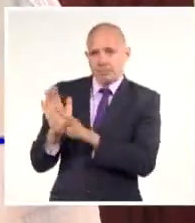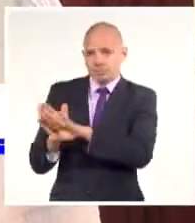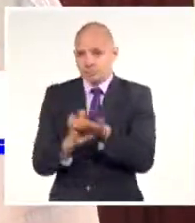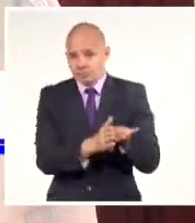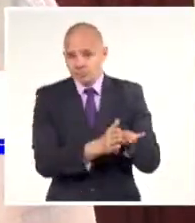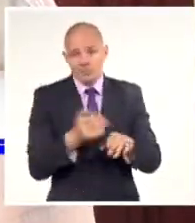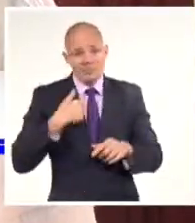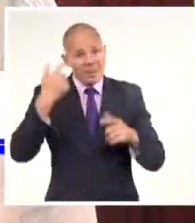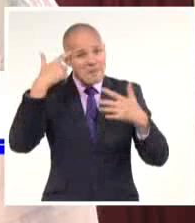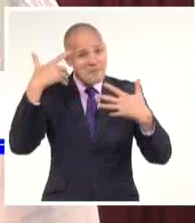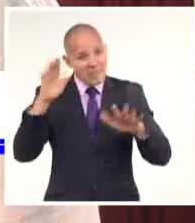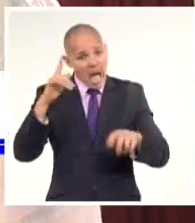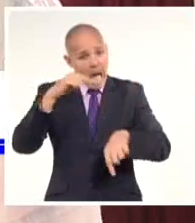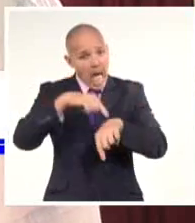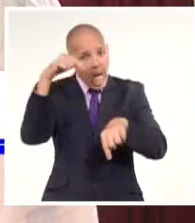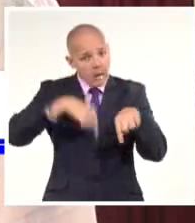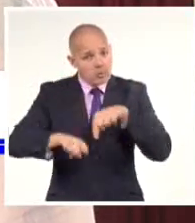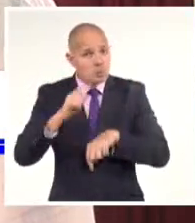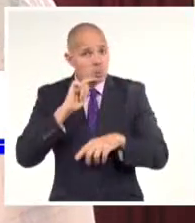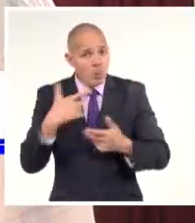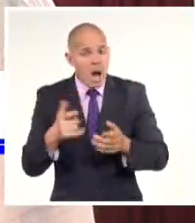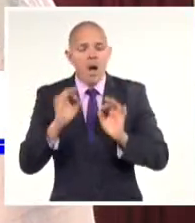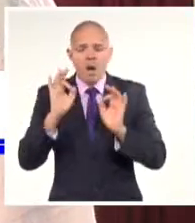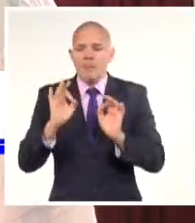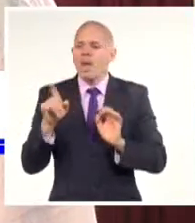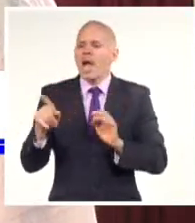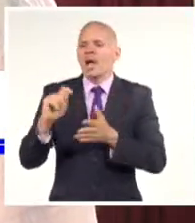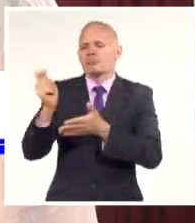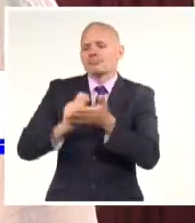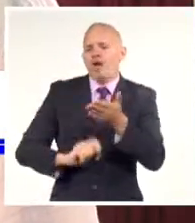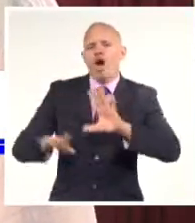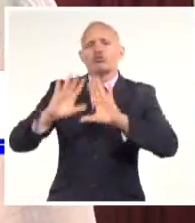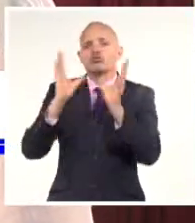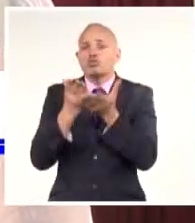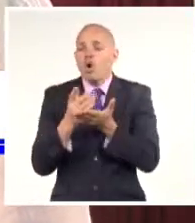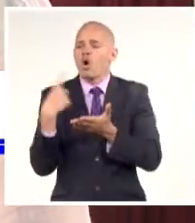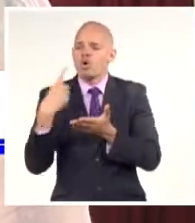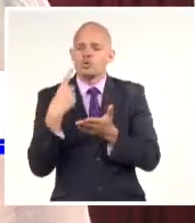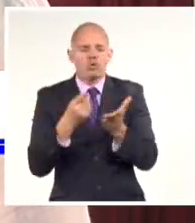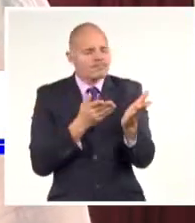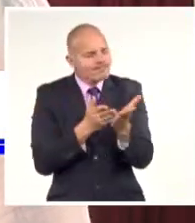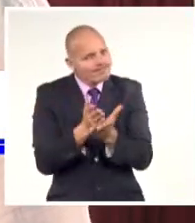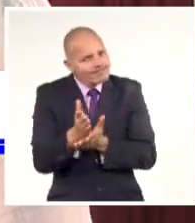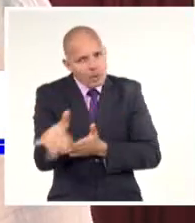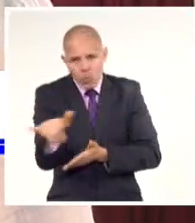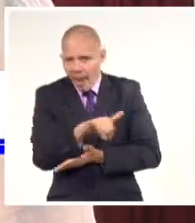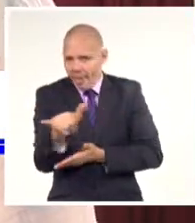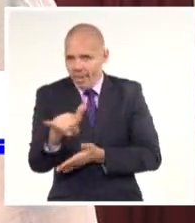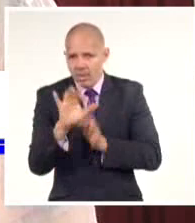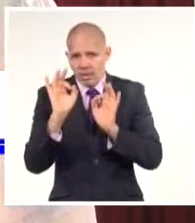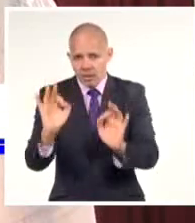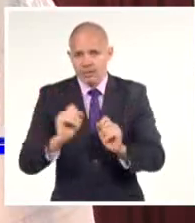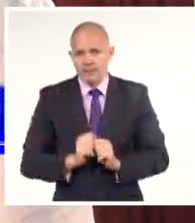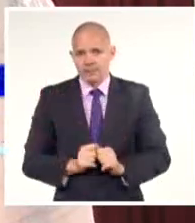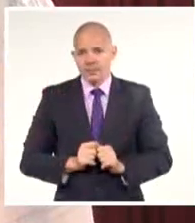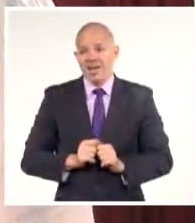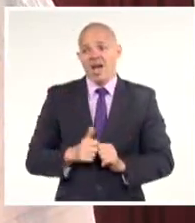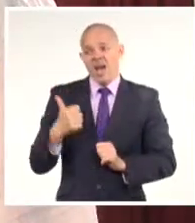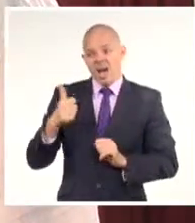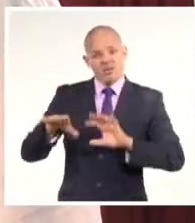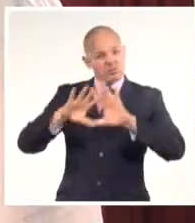pensamos que lo que nos queda es preservar su legado, que es importante. Tiene una gran